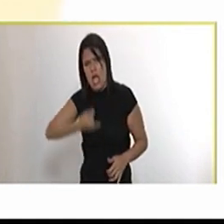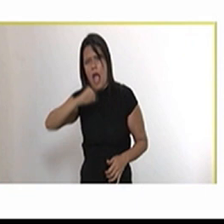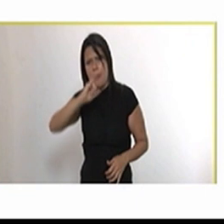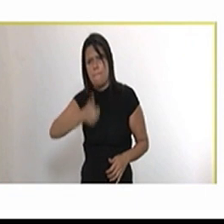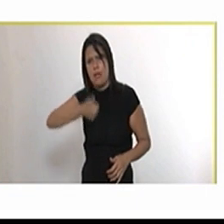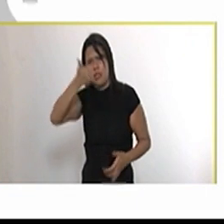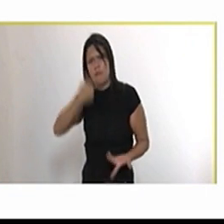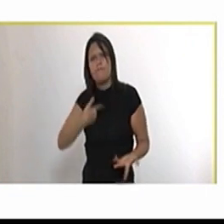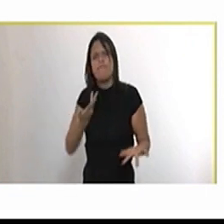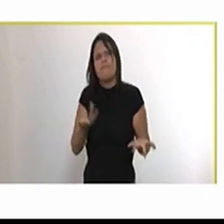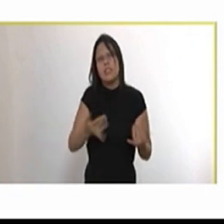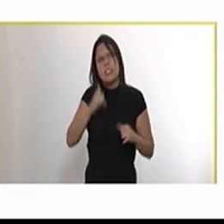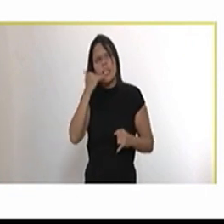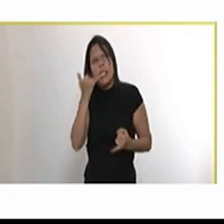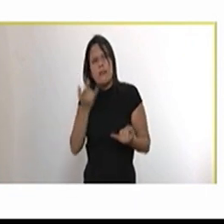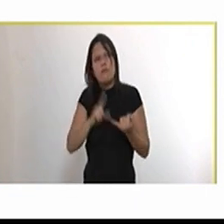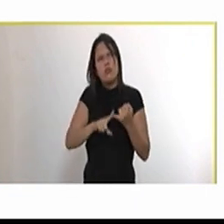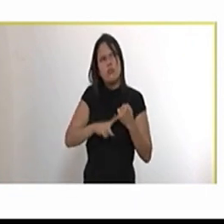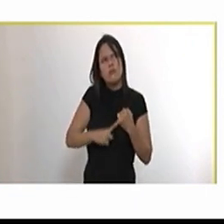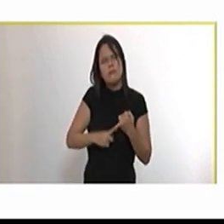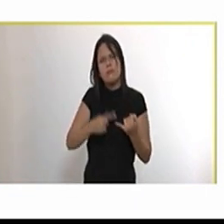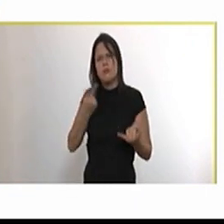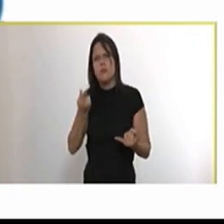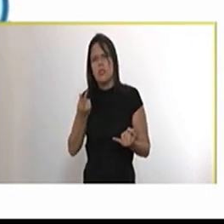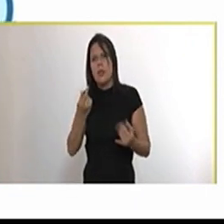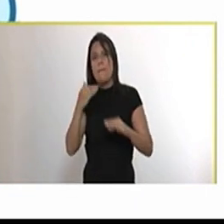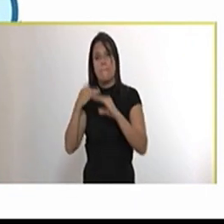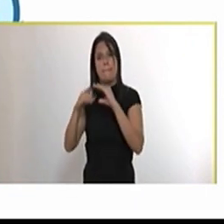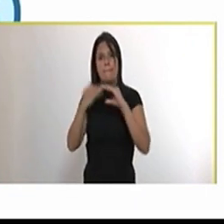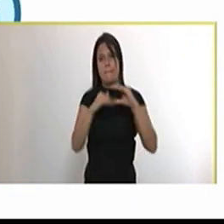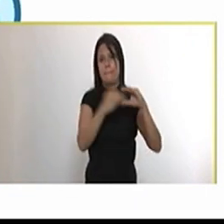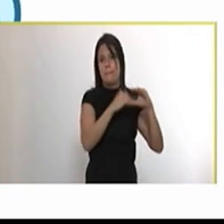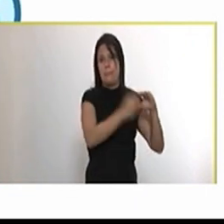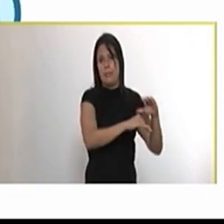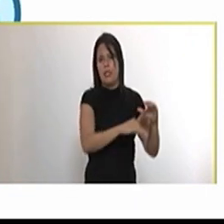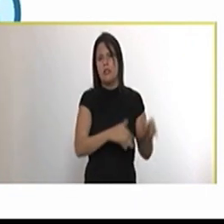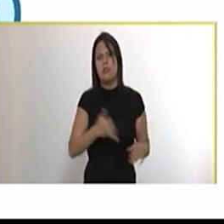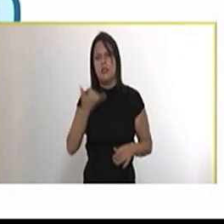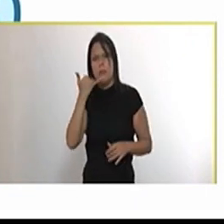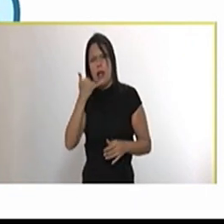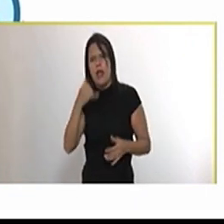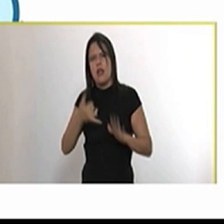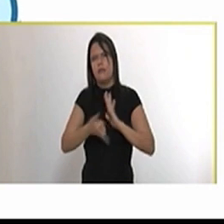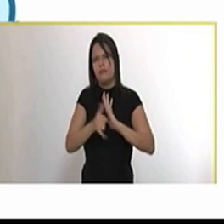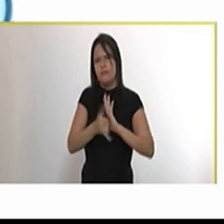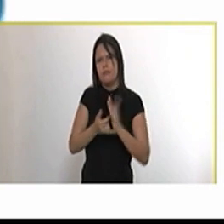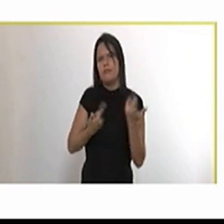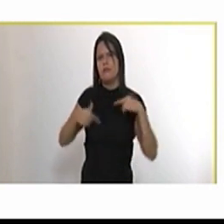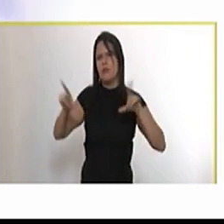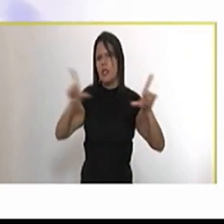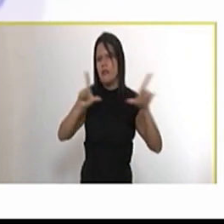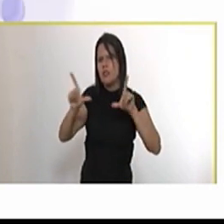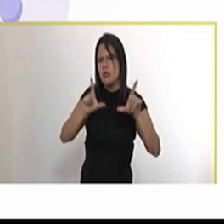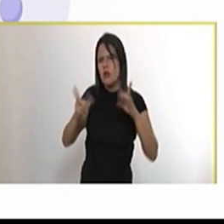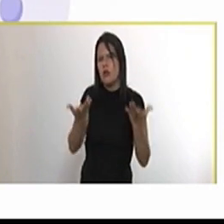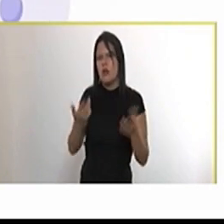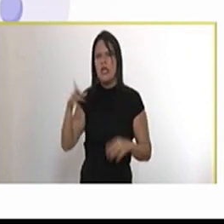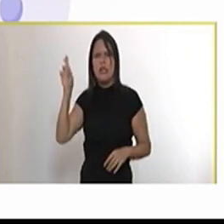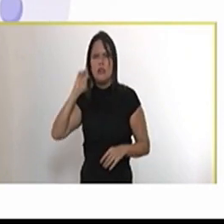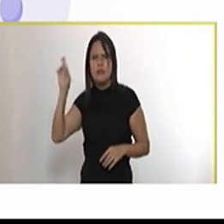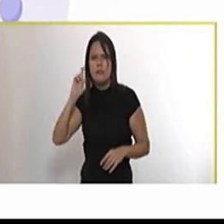de medios, tales como telefonía, mensajería de texto y llamadas, televisión